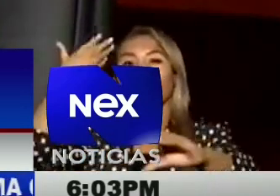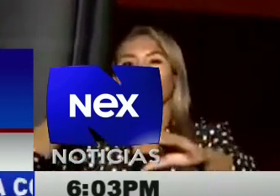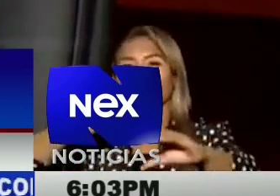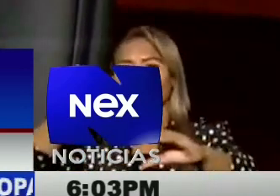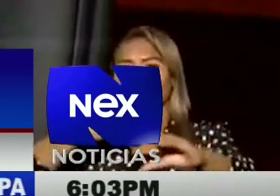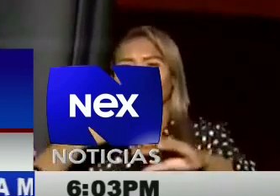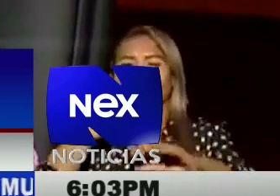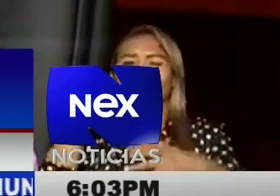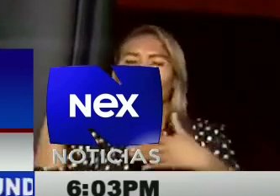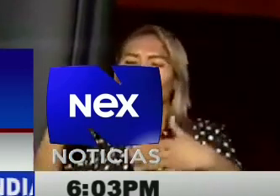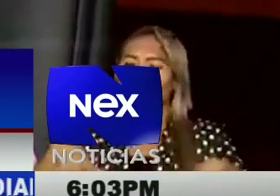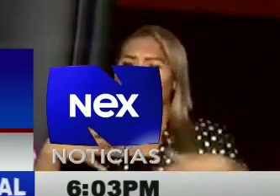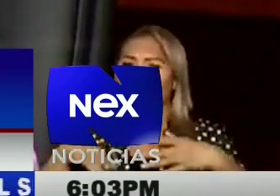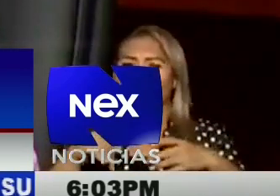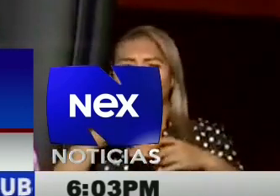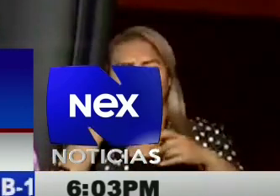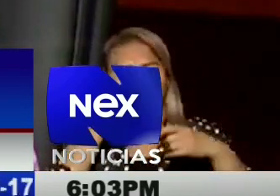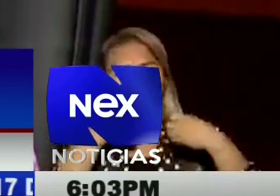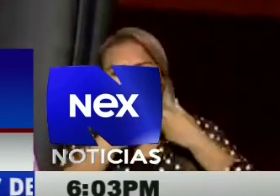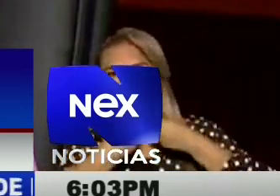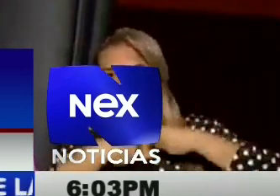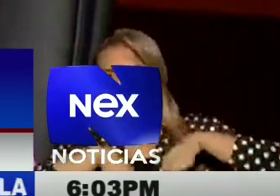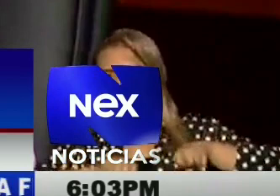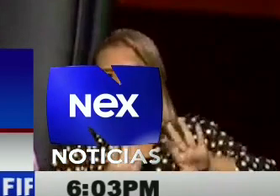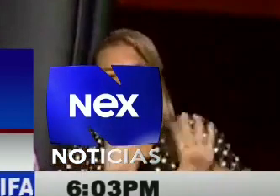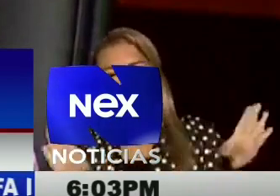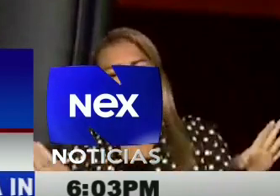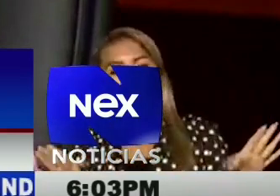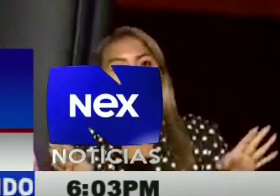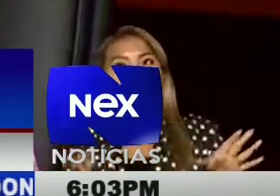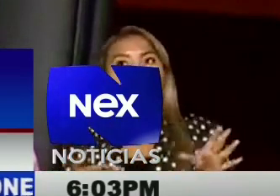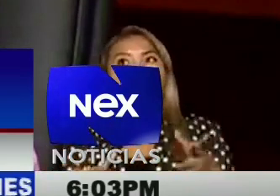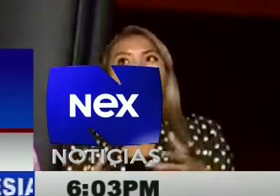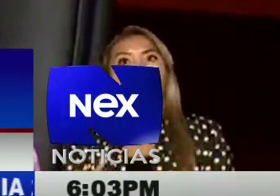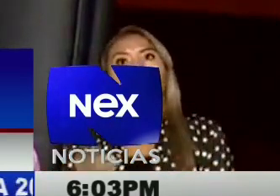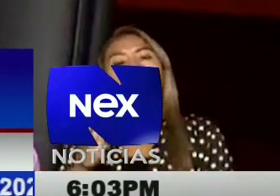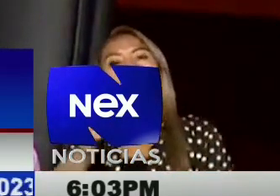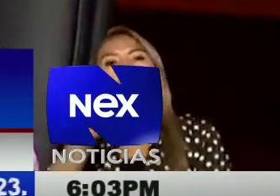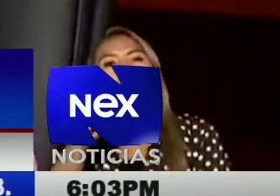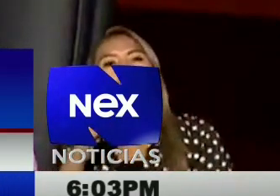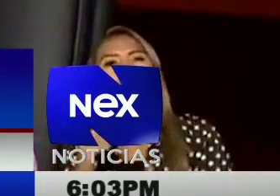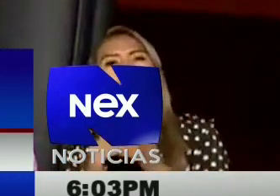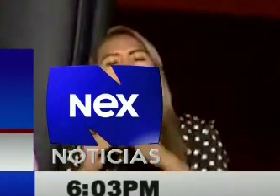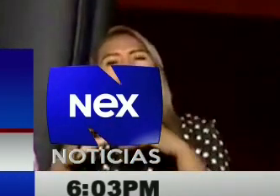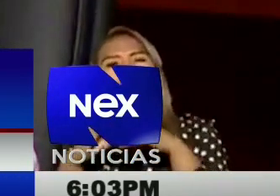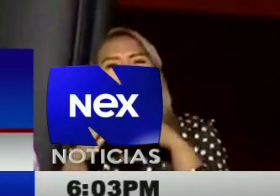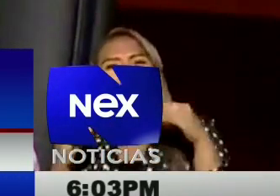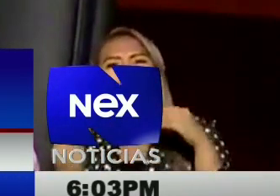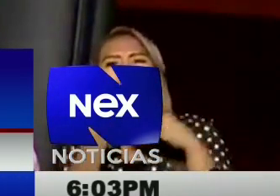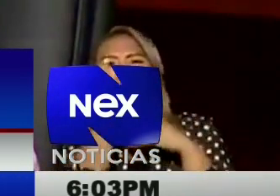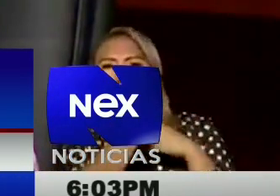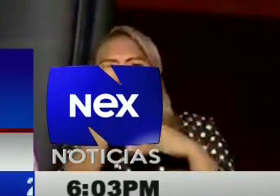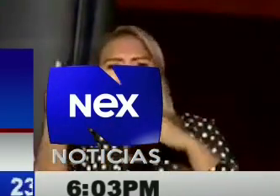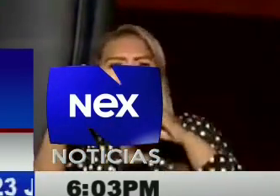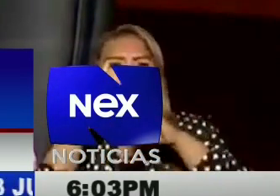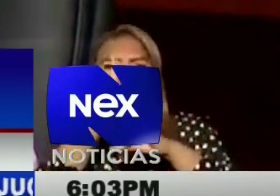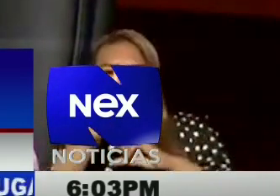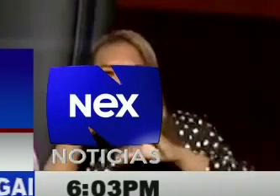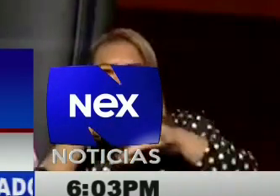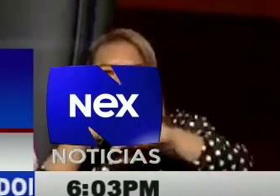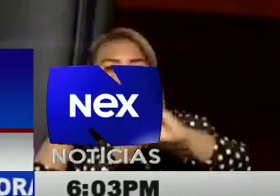costó aproximadamente $100,000 por unidad. Esto representa una pérdida de